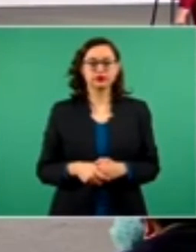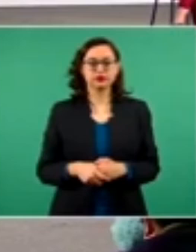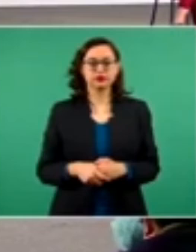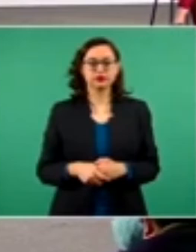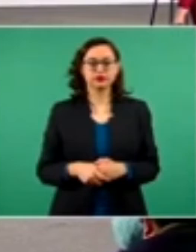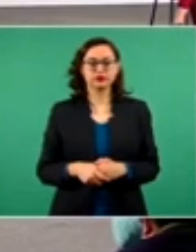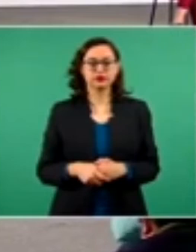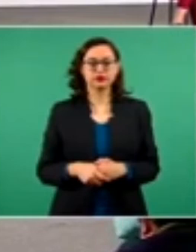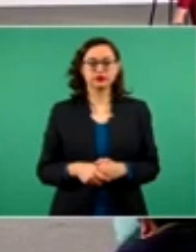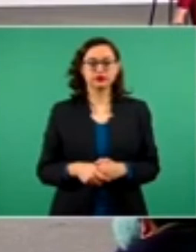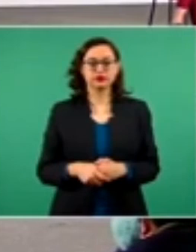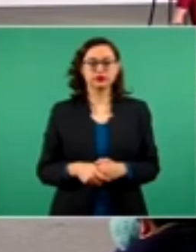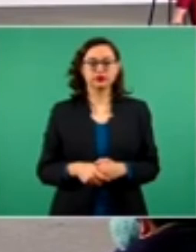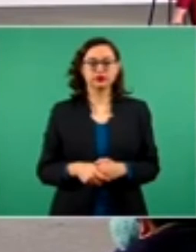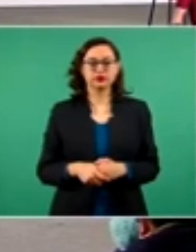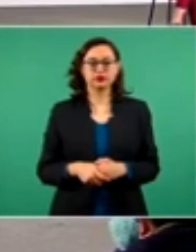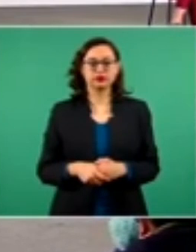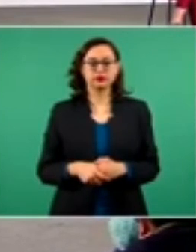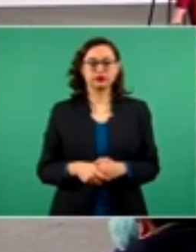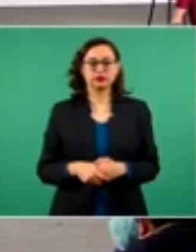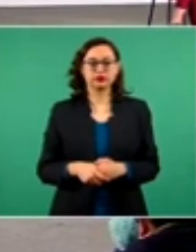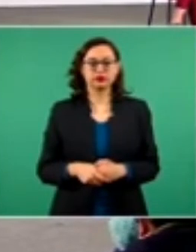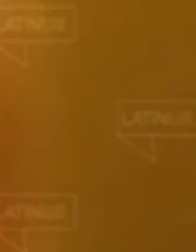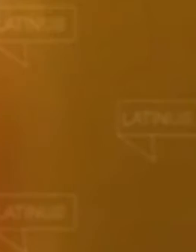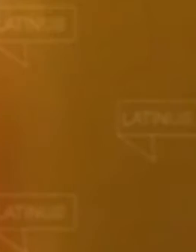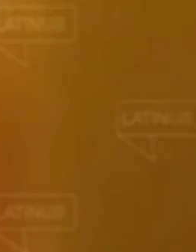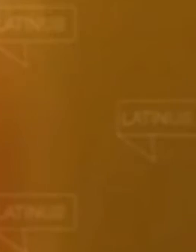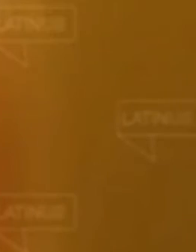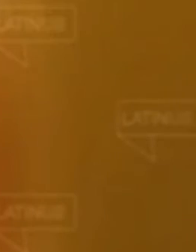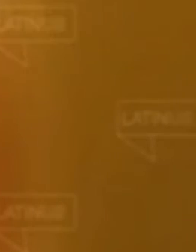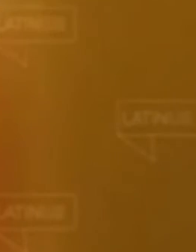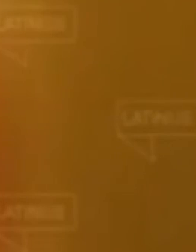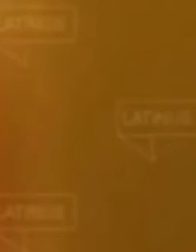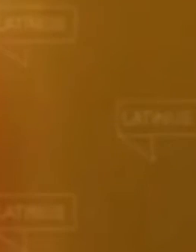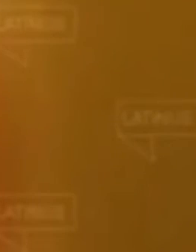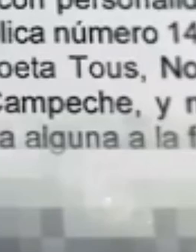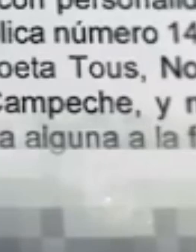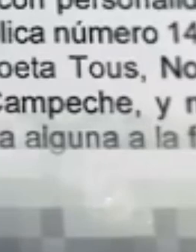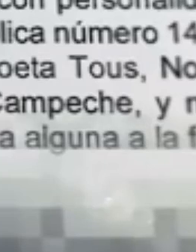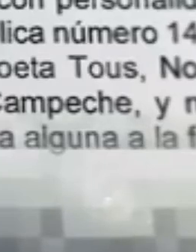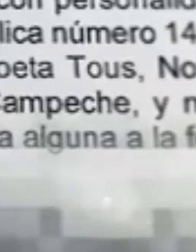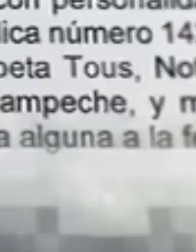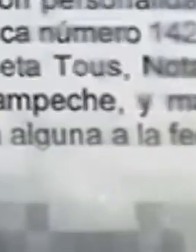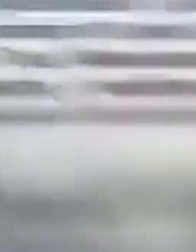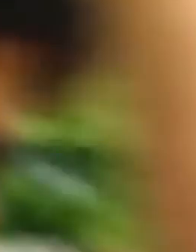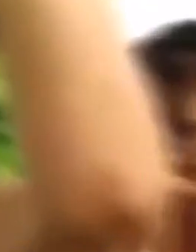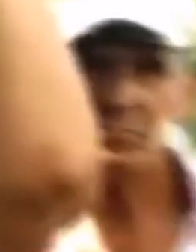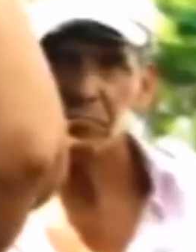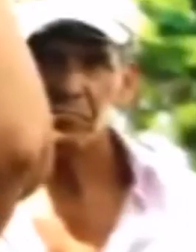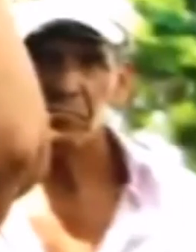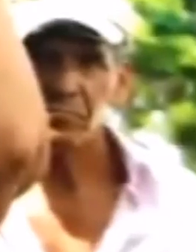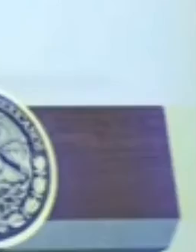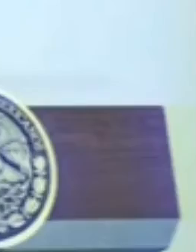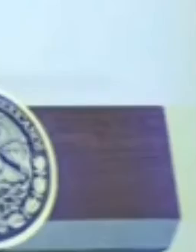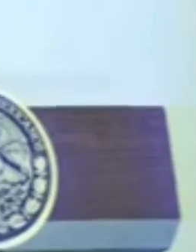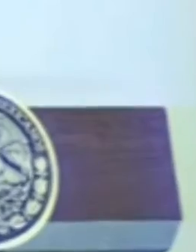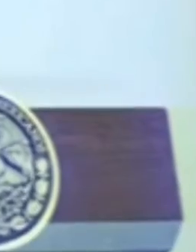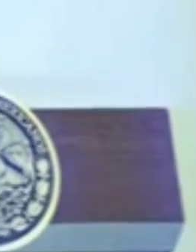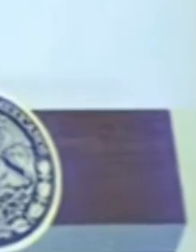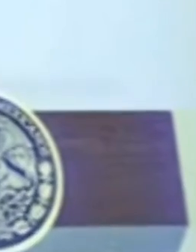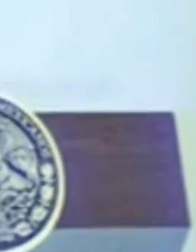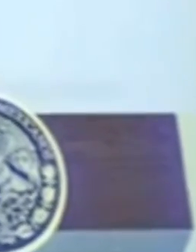cuestionar al gobierno sin pruebas ¿sin pruebas? y el video de Pío y su prima la